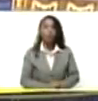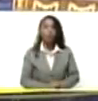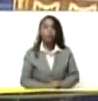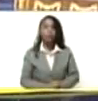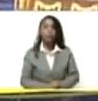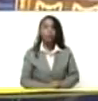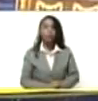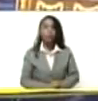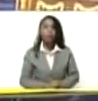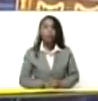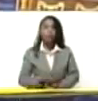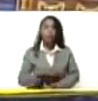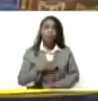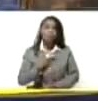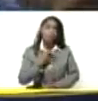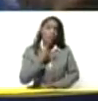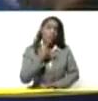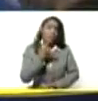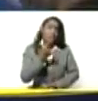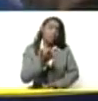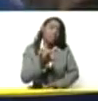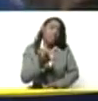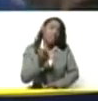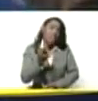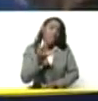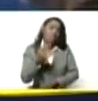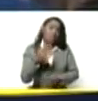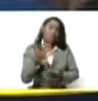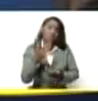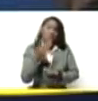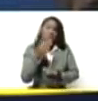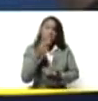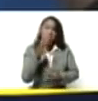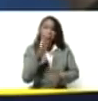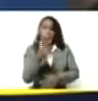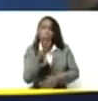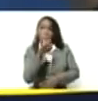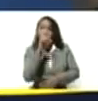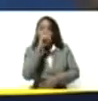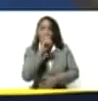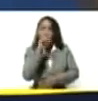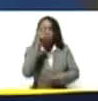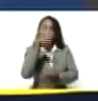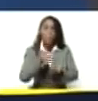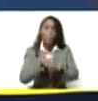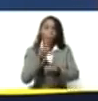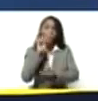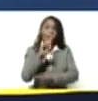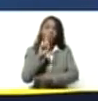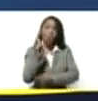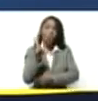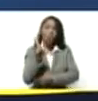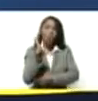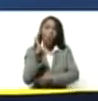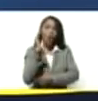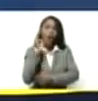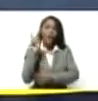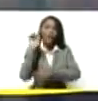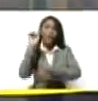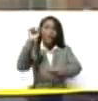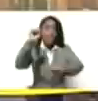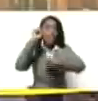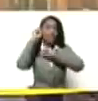condición sine qua non para emprender la gran tarea la gran gesta de la recuperación económica de venezuela